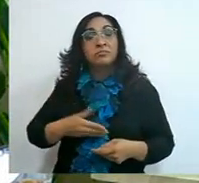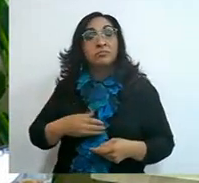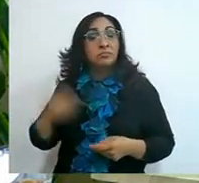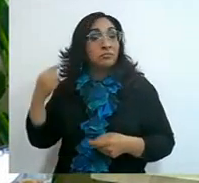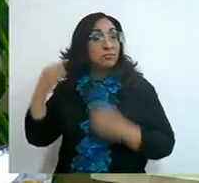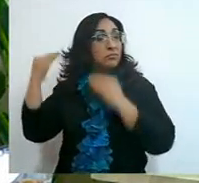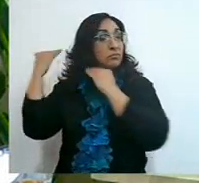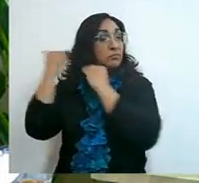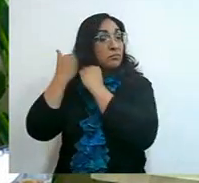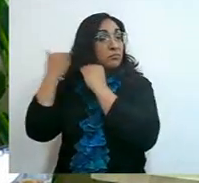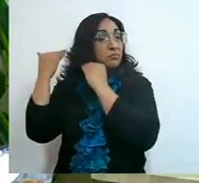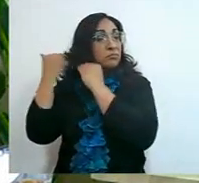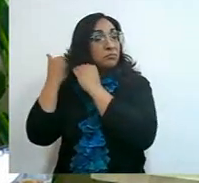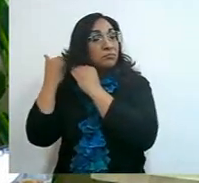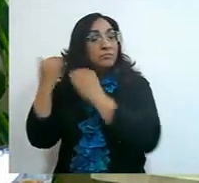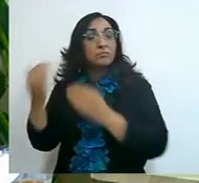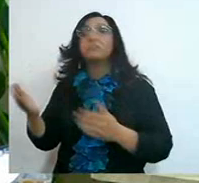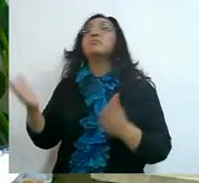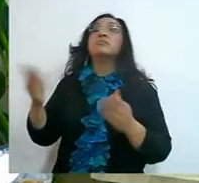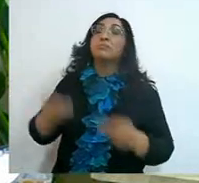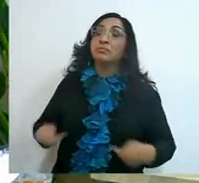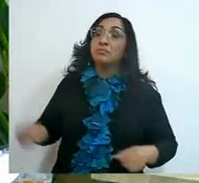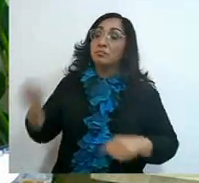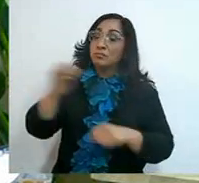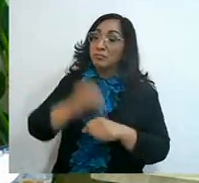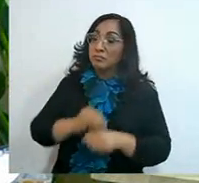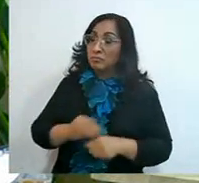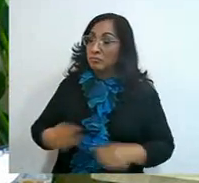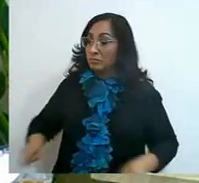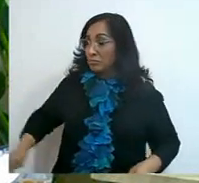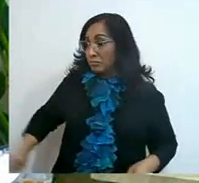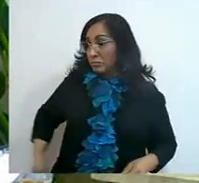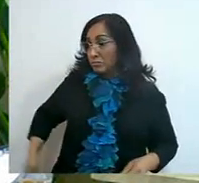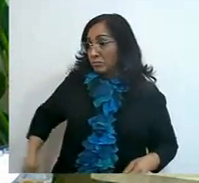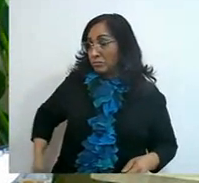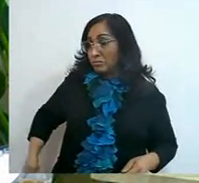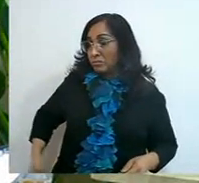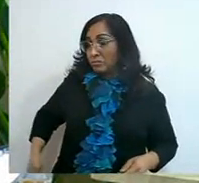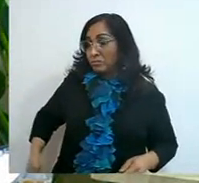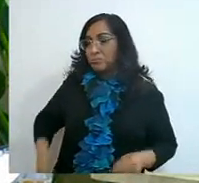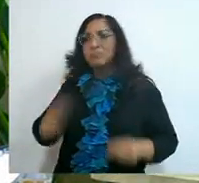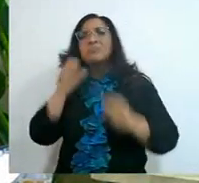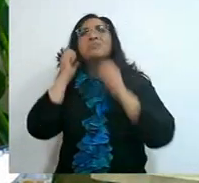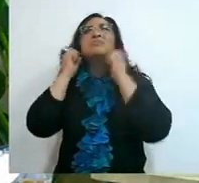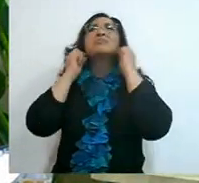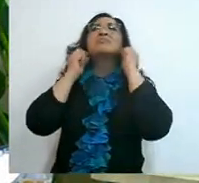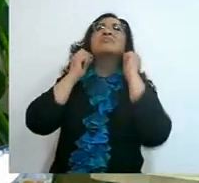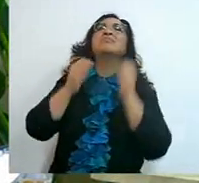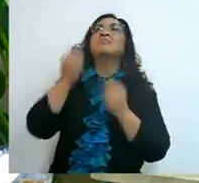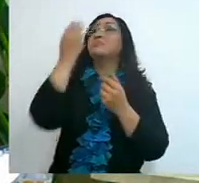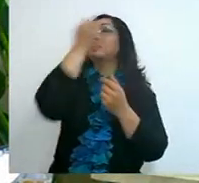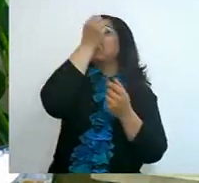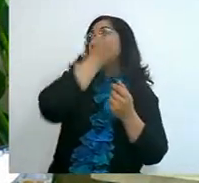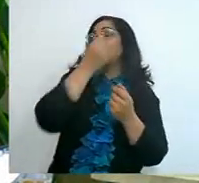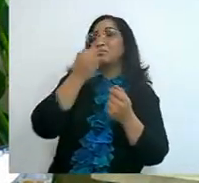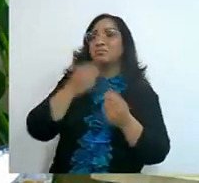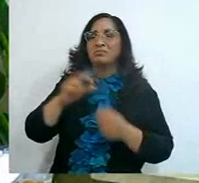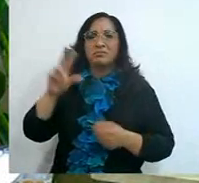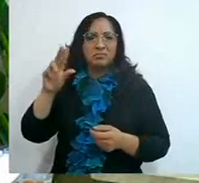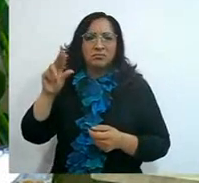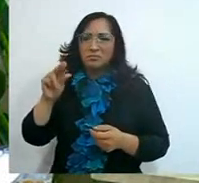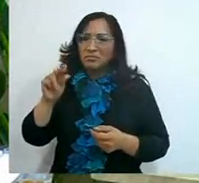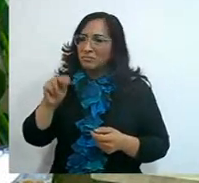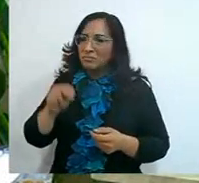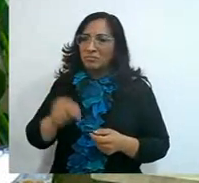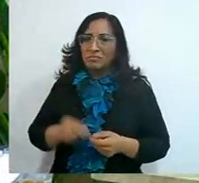que se pone pantalones, que se pone joyas, que se pone, se arregla. No, no, no, ese tipo de